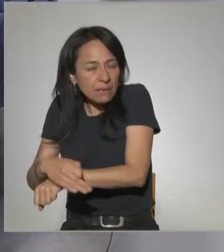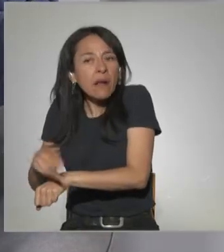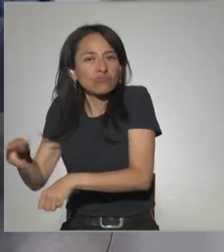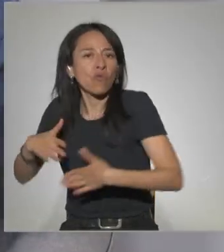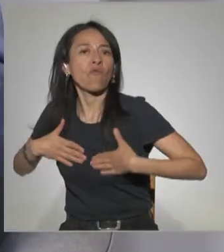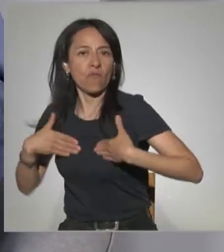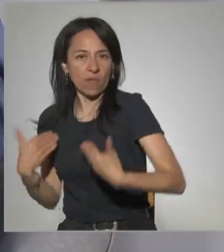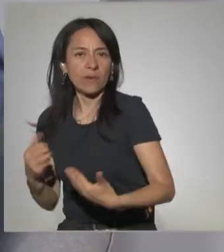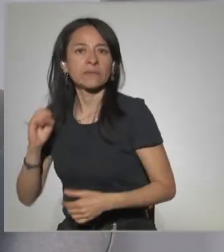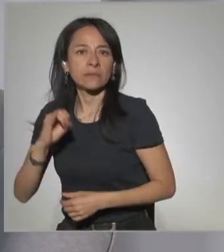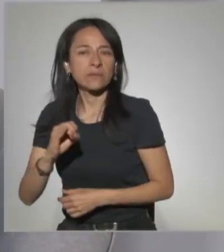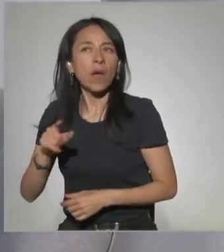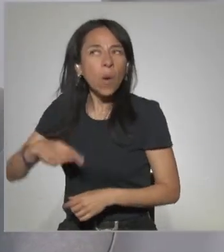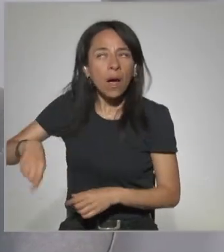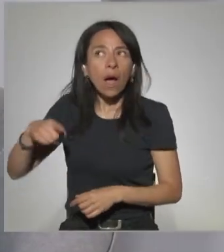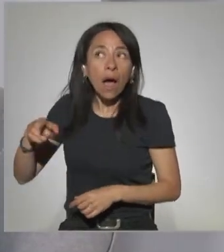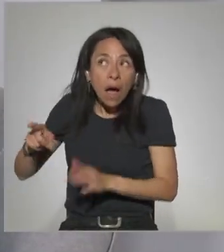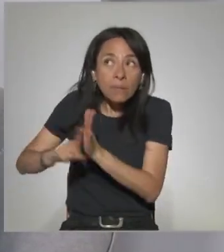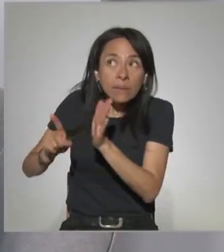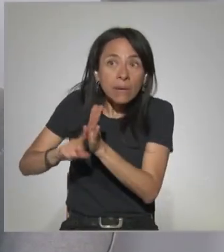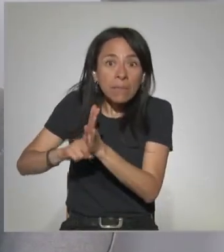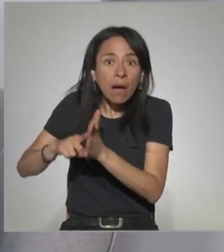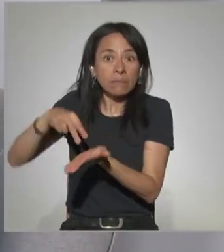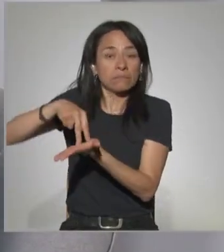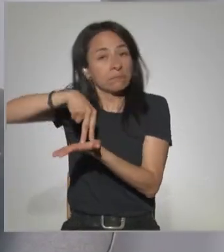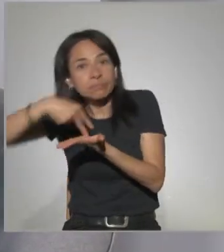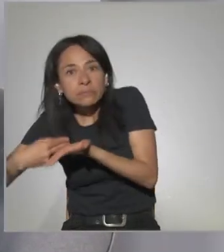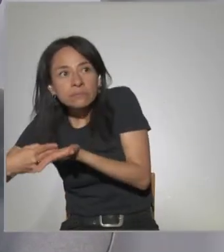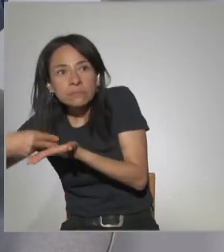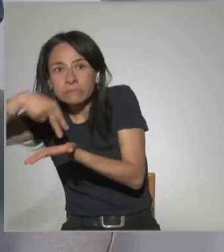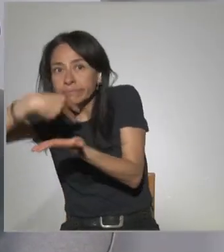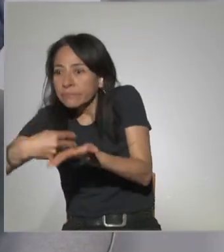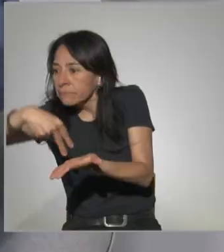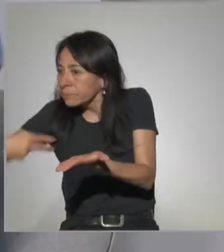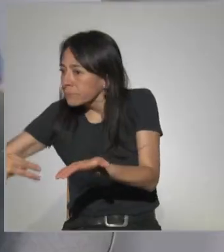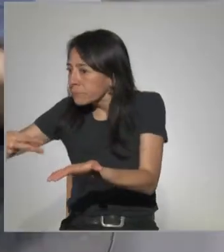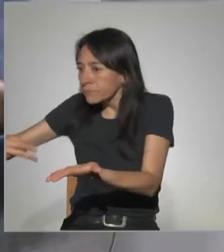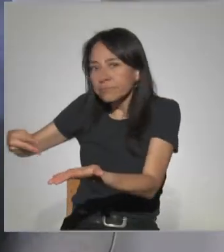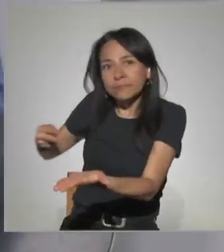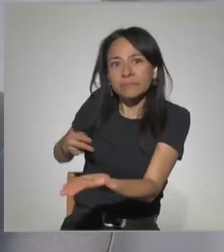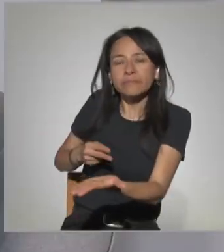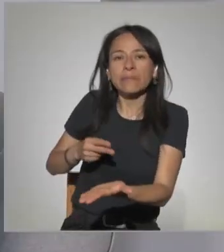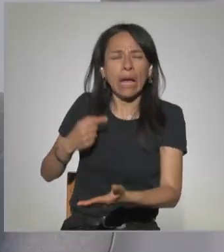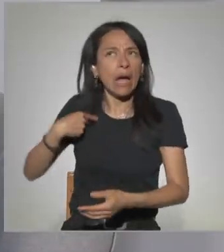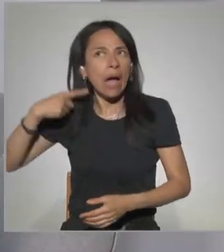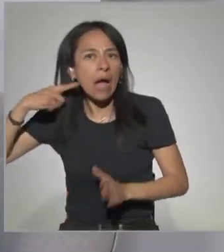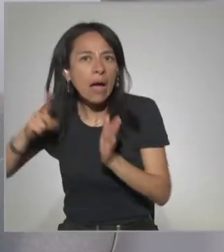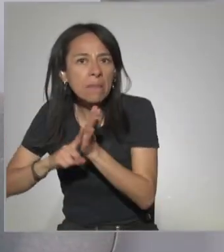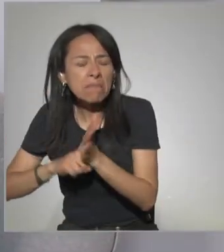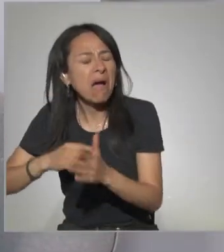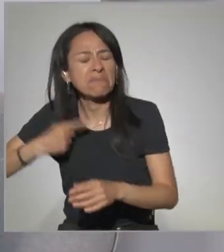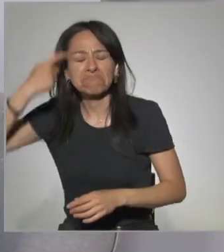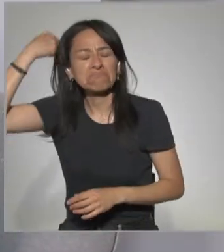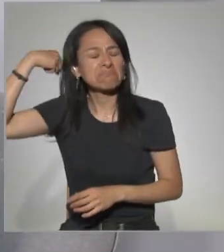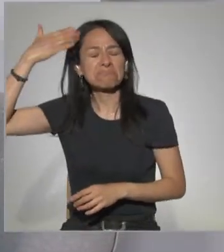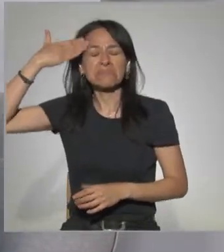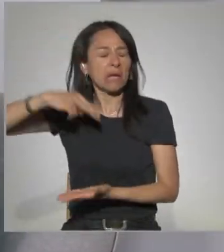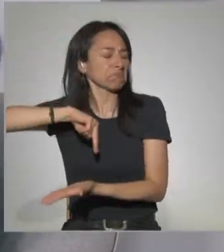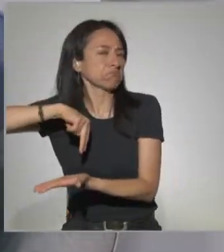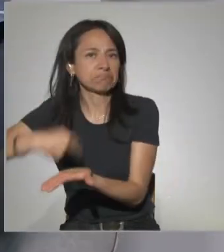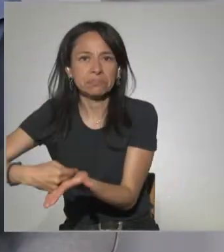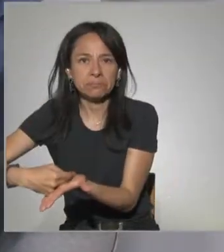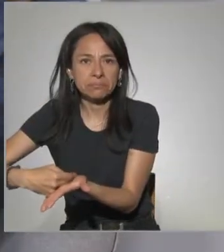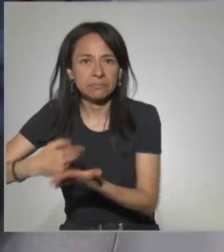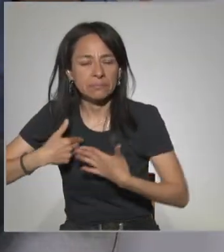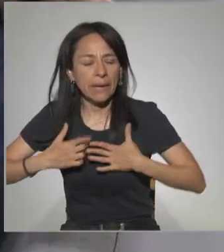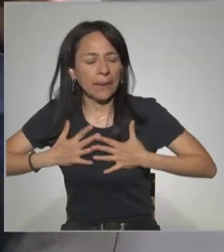¿no? Entonces, yo necesito saber que alerta, me tiro al suelo. Y eso me tranquiliza, ¿no? Porque